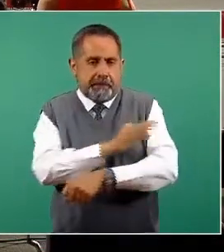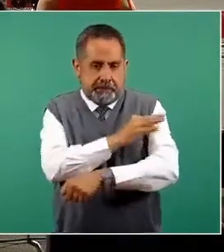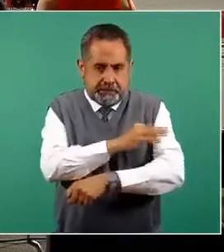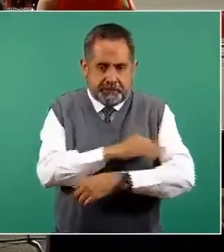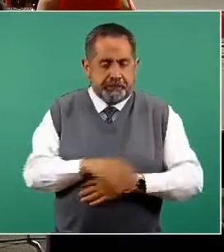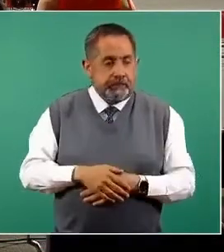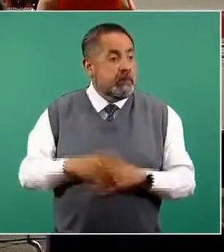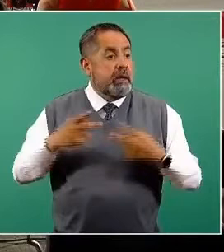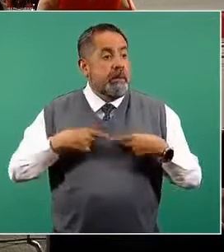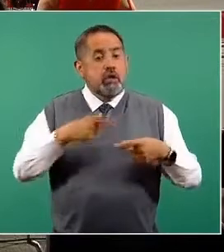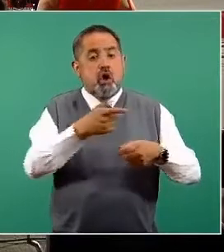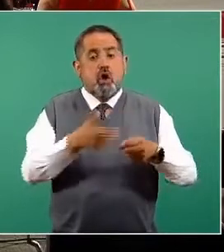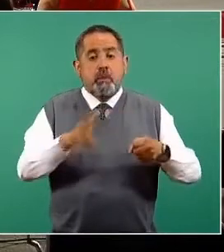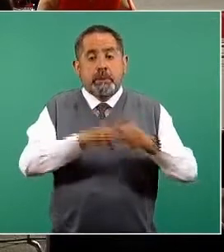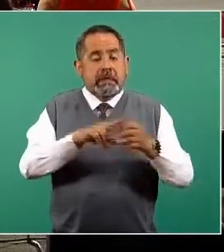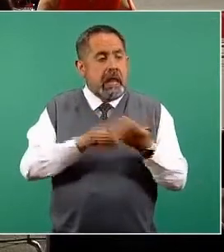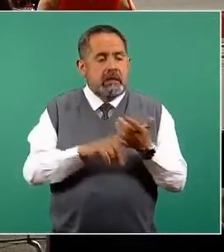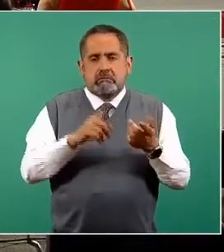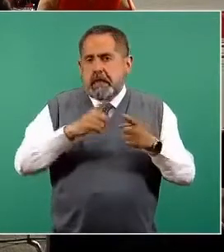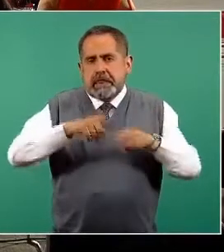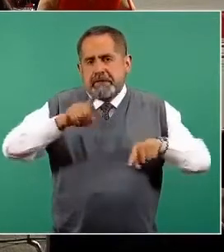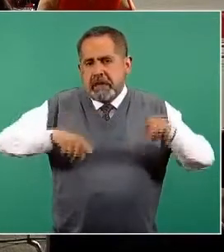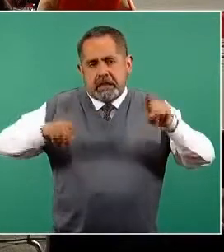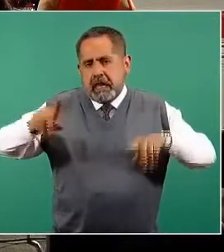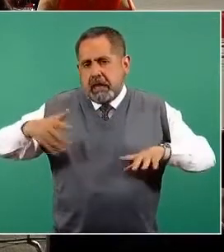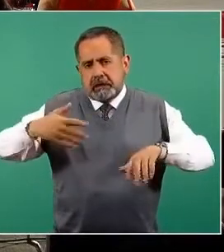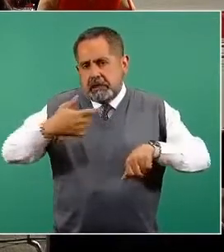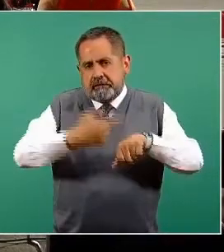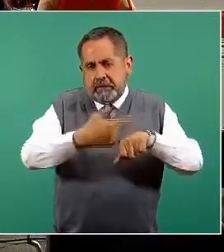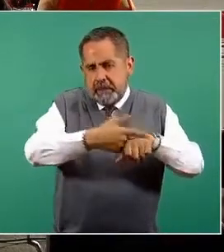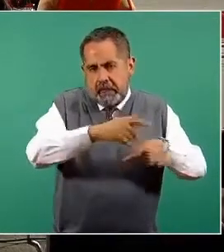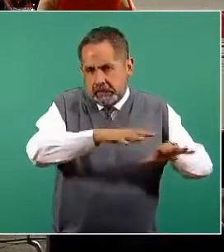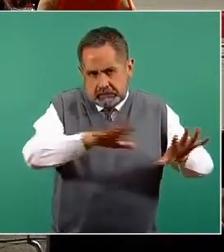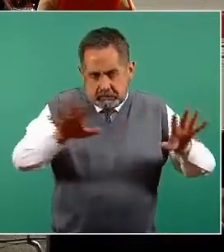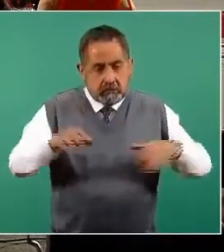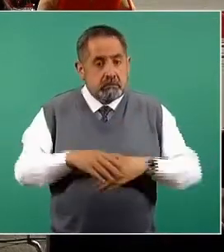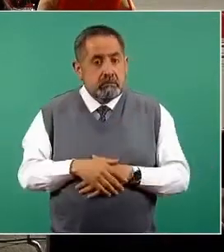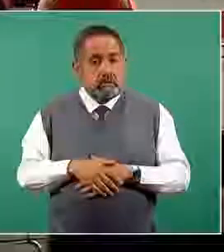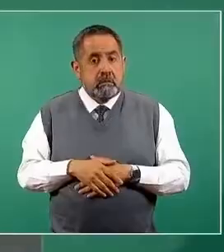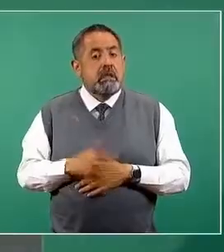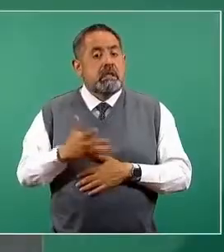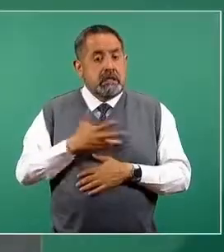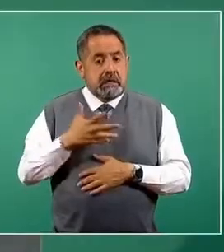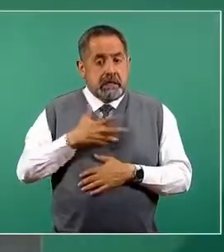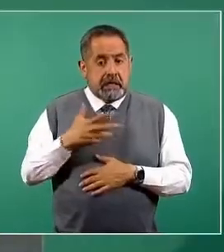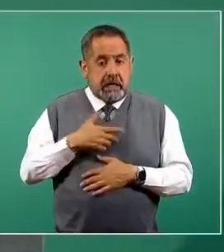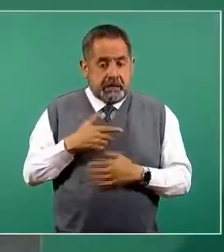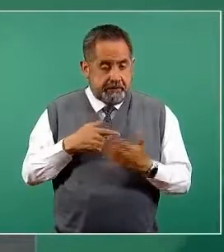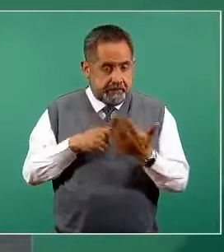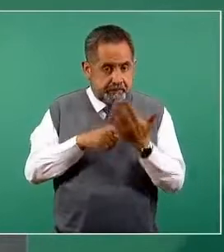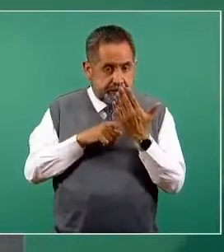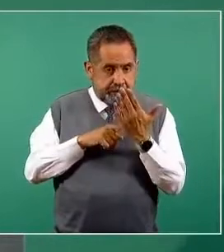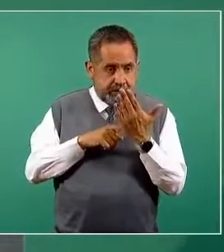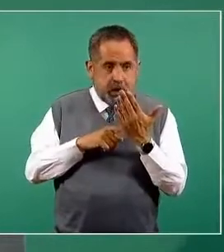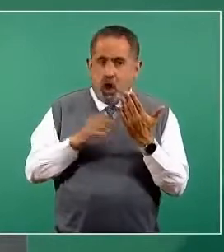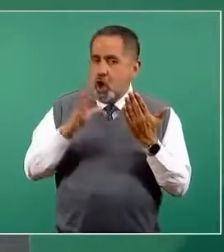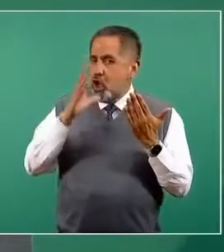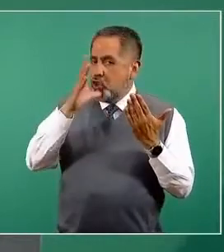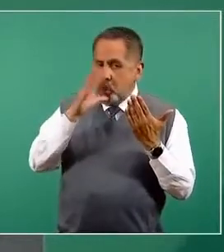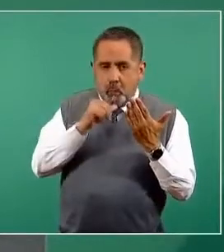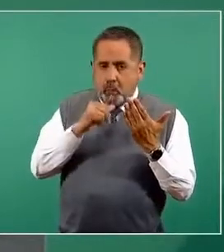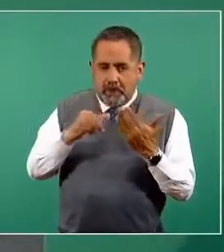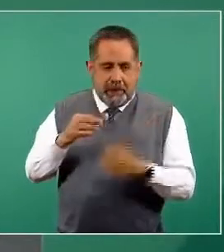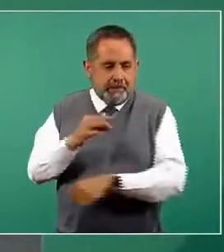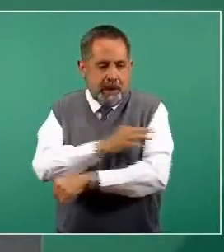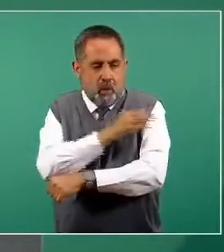están hospitalizadas por distintas enfermedades, en general, tienen una contraindicación médica de ser vacunadas,